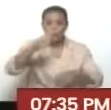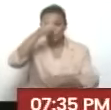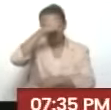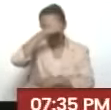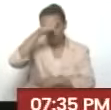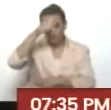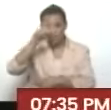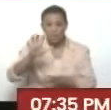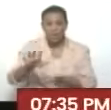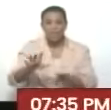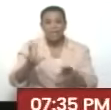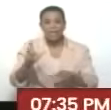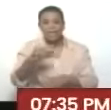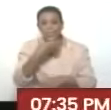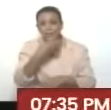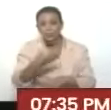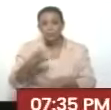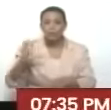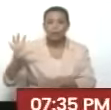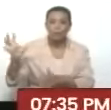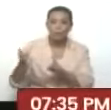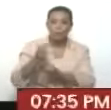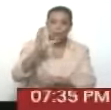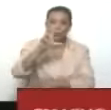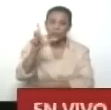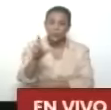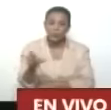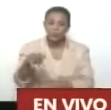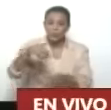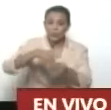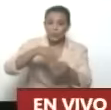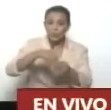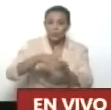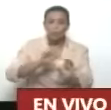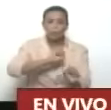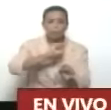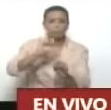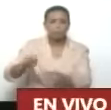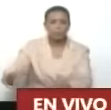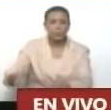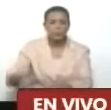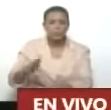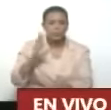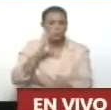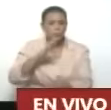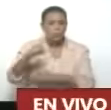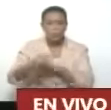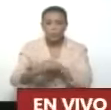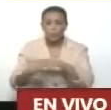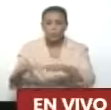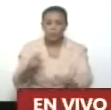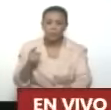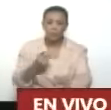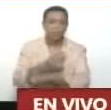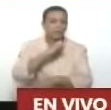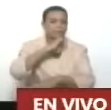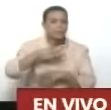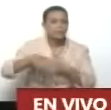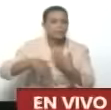una ruta en la historia por el territorio Esequibo, y con el voto terminamos de derrotar la campaña sucia de Guyana contra nuestro derecho